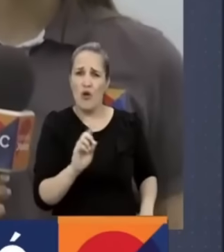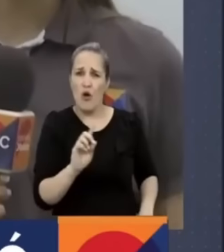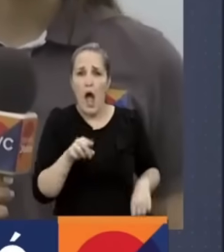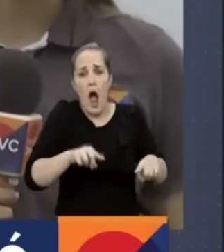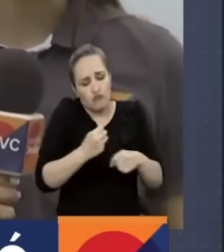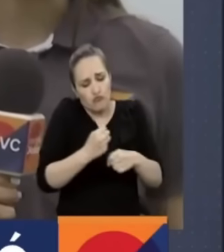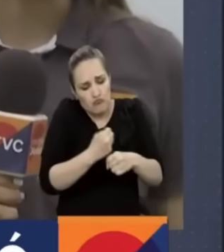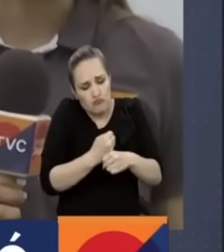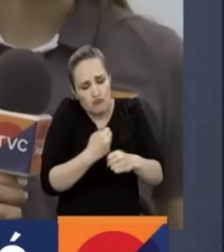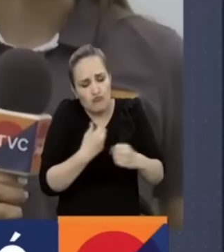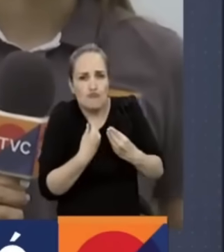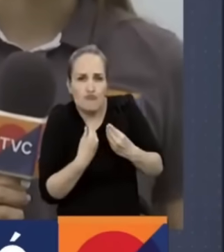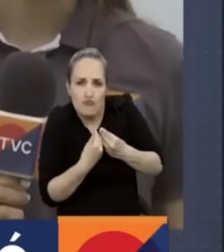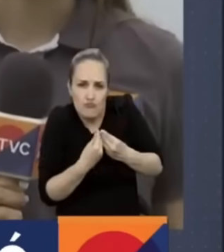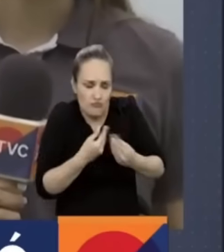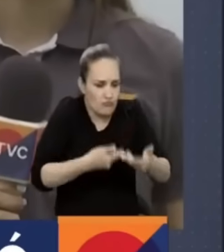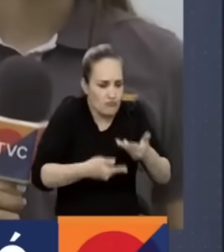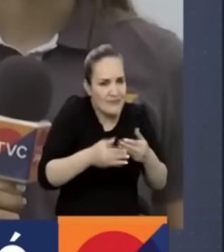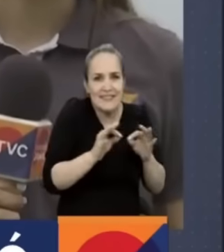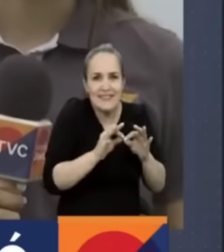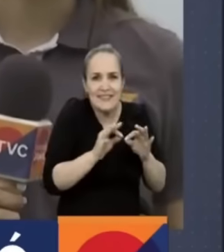hacen parte de estas organizaciones.